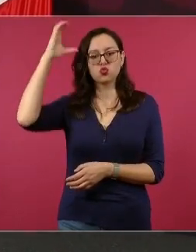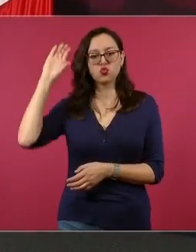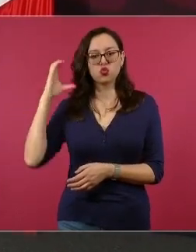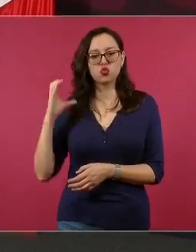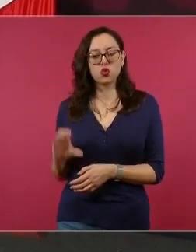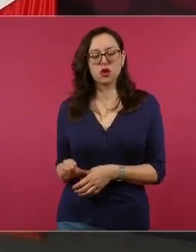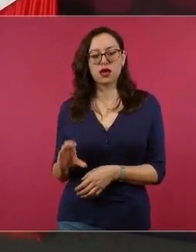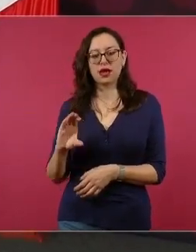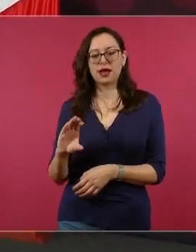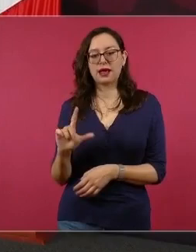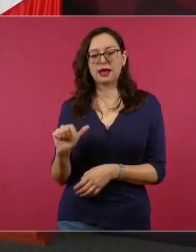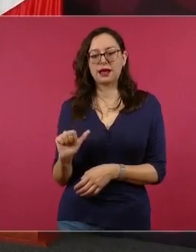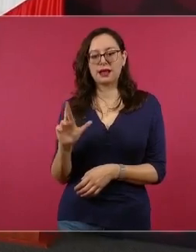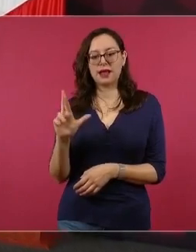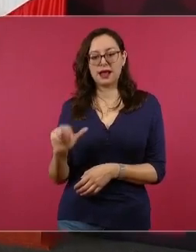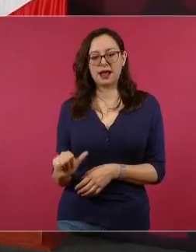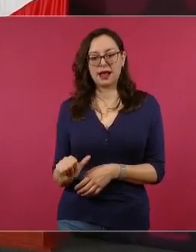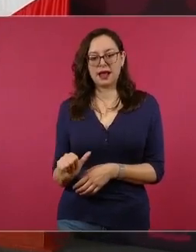de que iba